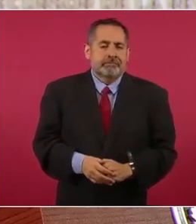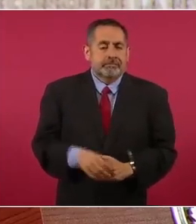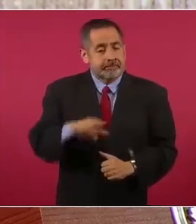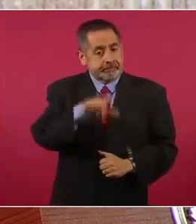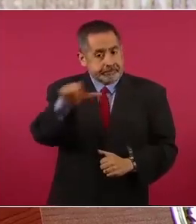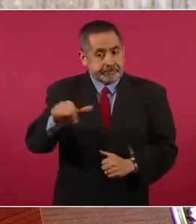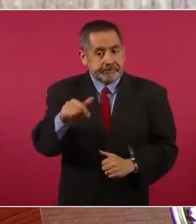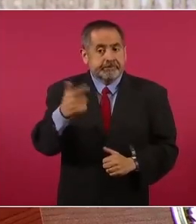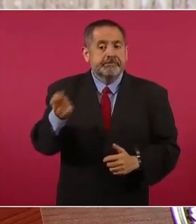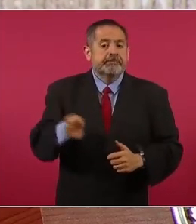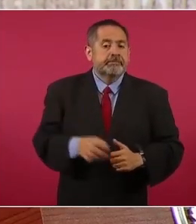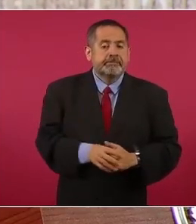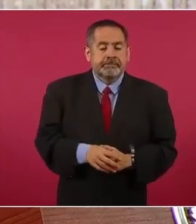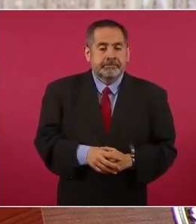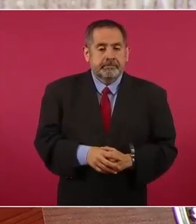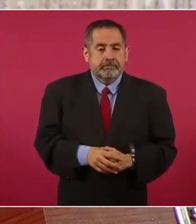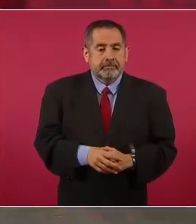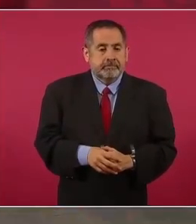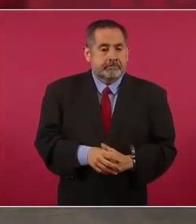Luego